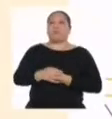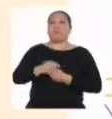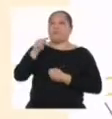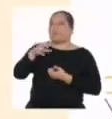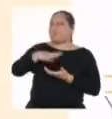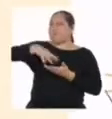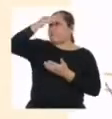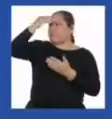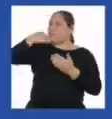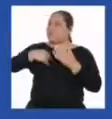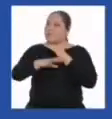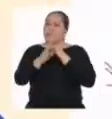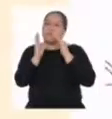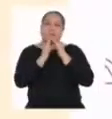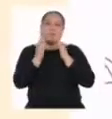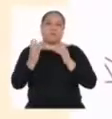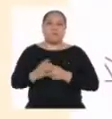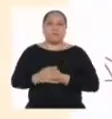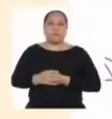casa.